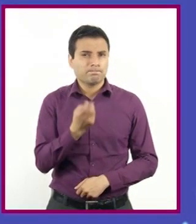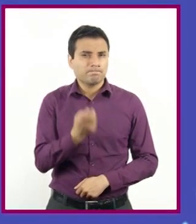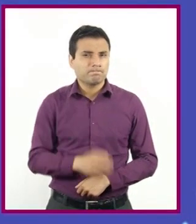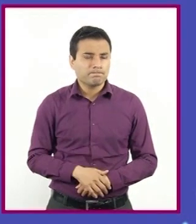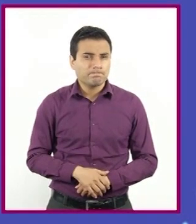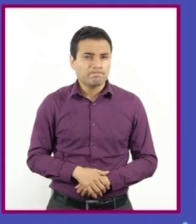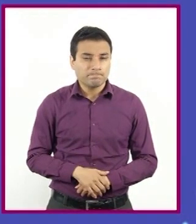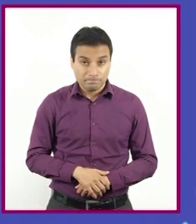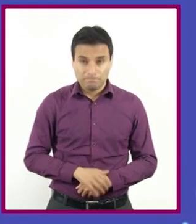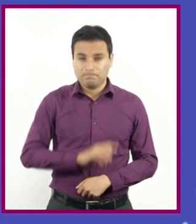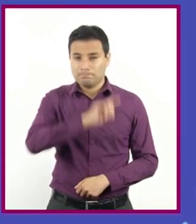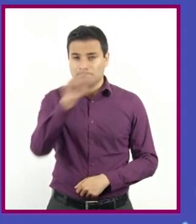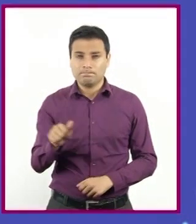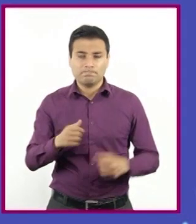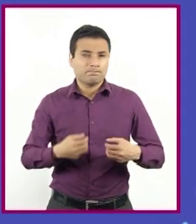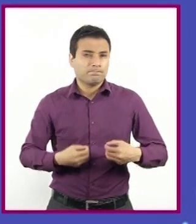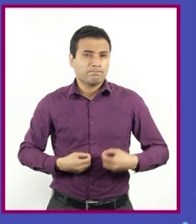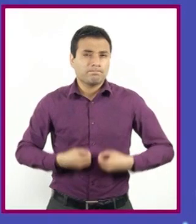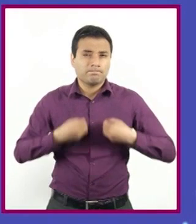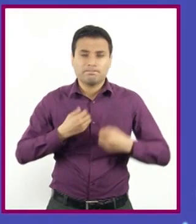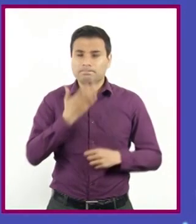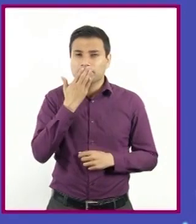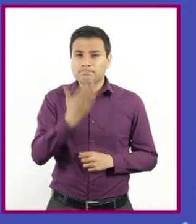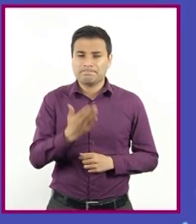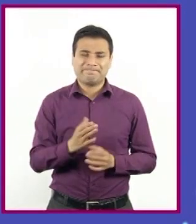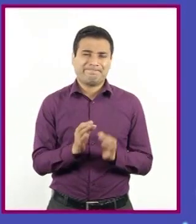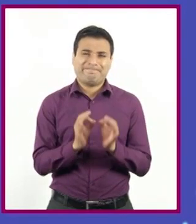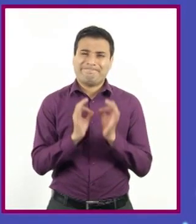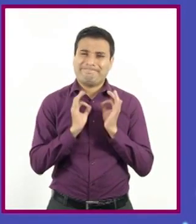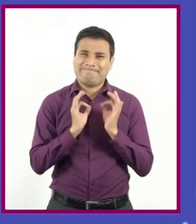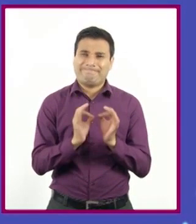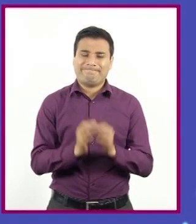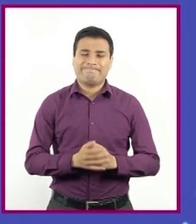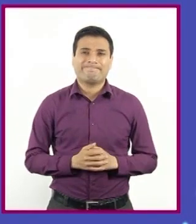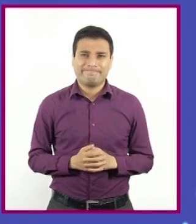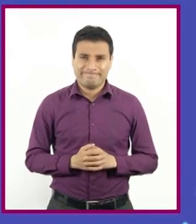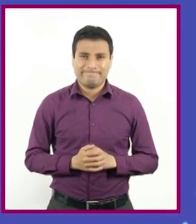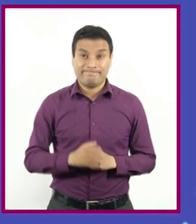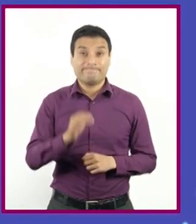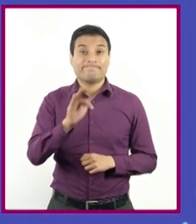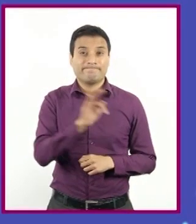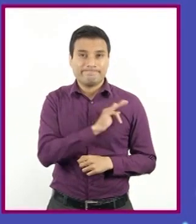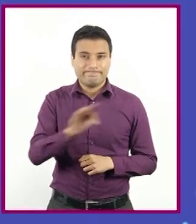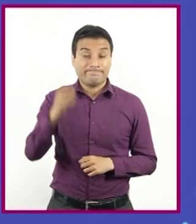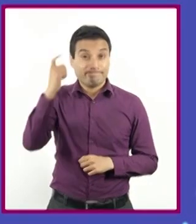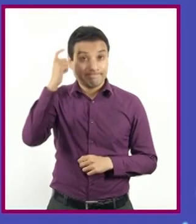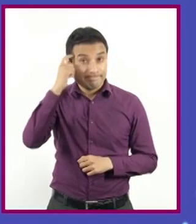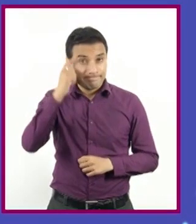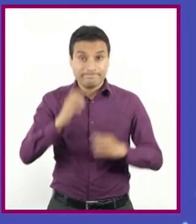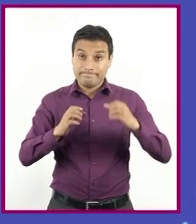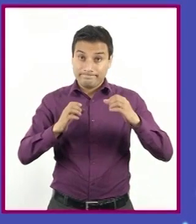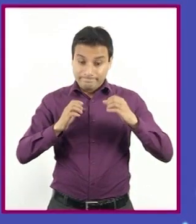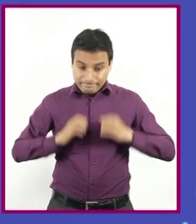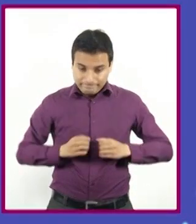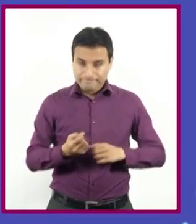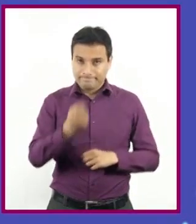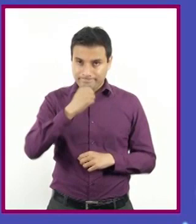otros aspectos de la vida, esenciales para mantener una mente, cuerpo y alma